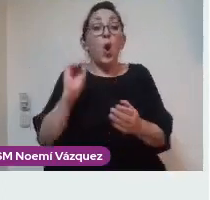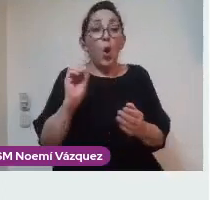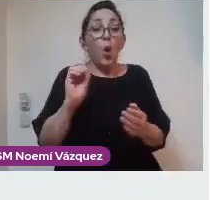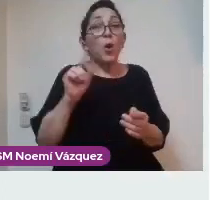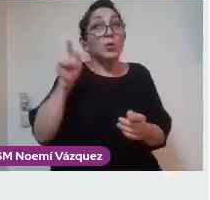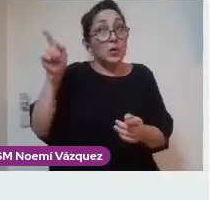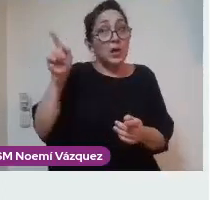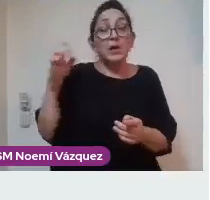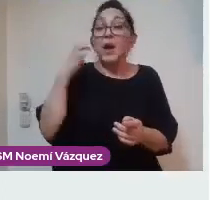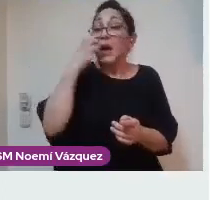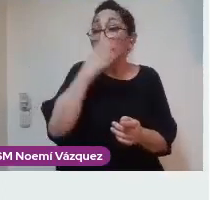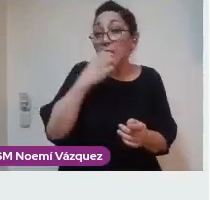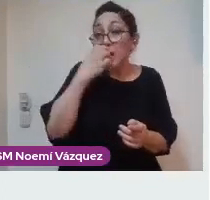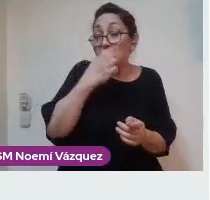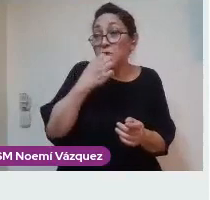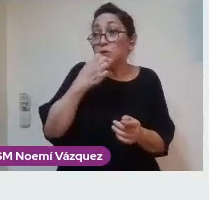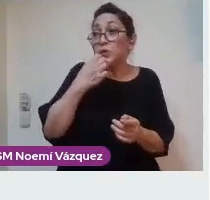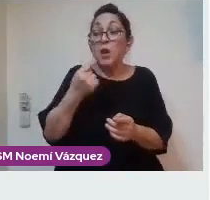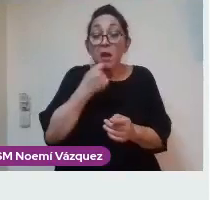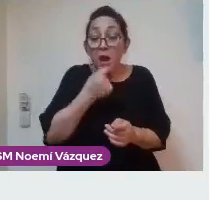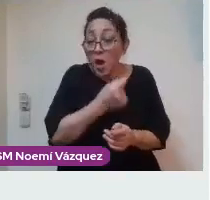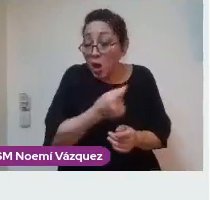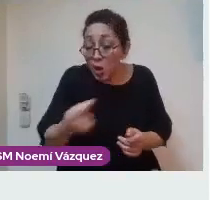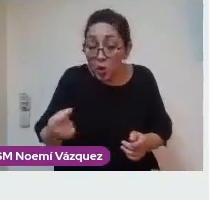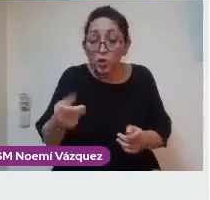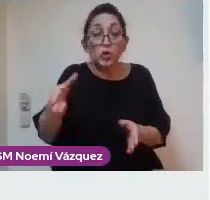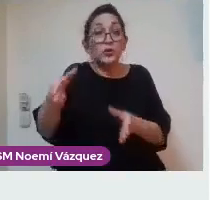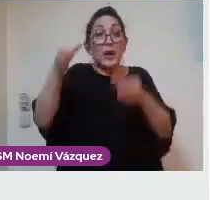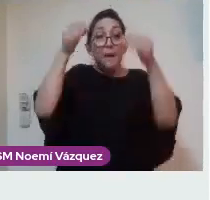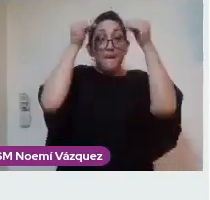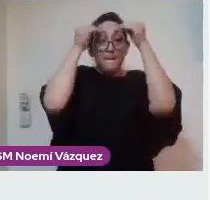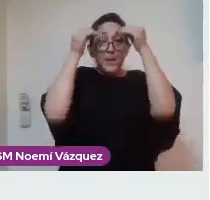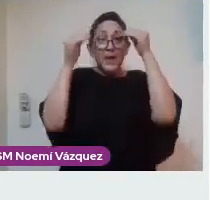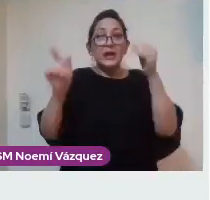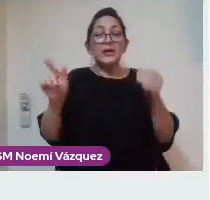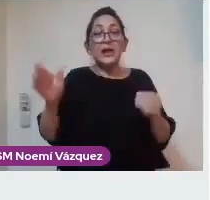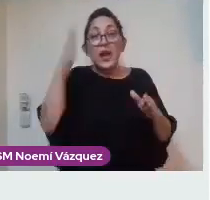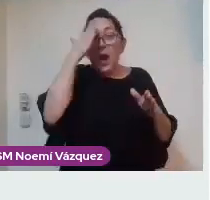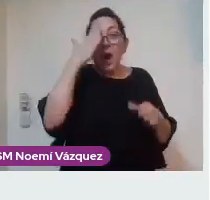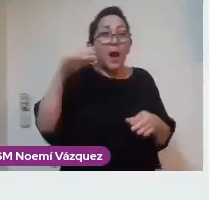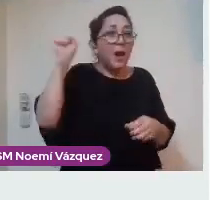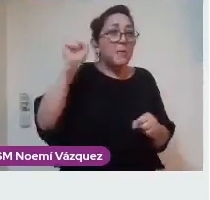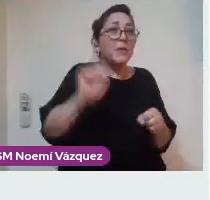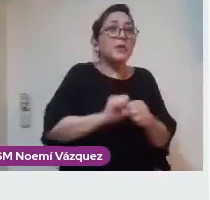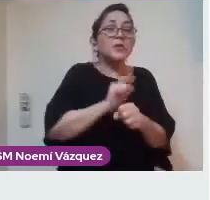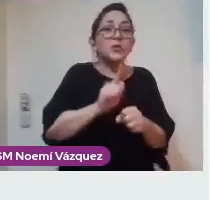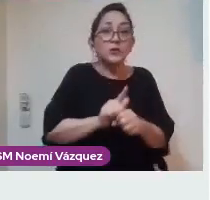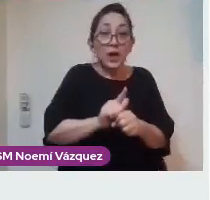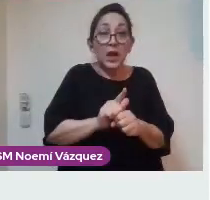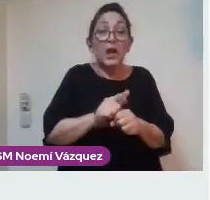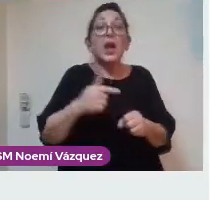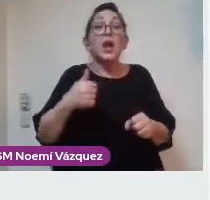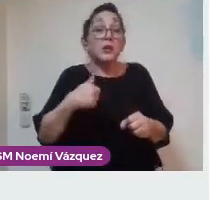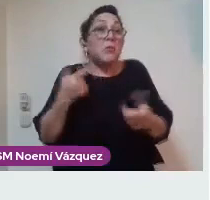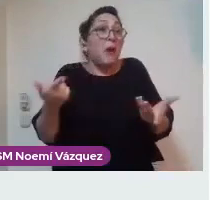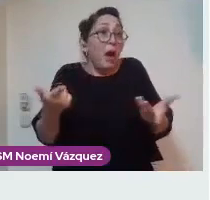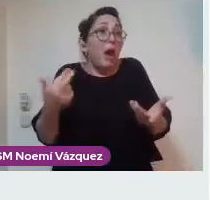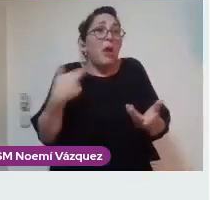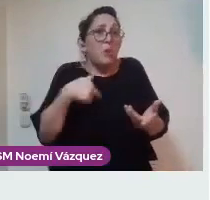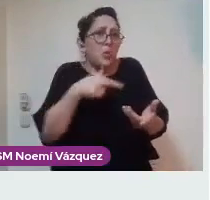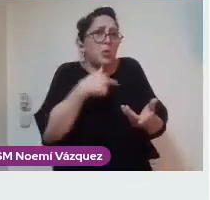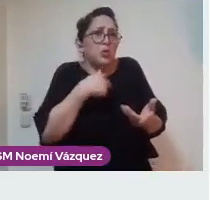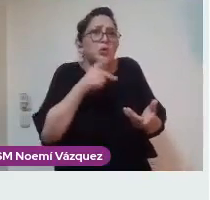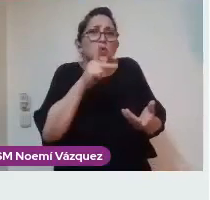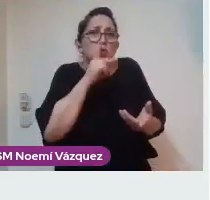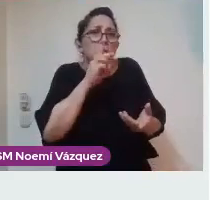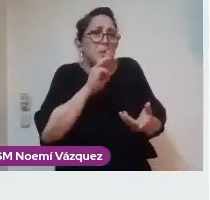no sé, habilidades sociales, poder favorecer espacios en donde los chicos y